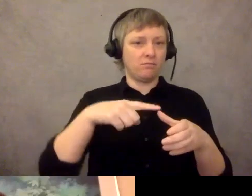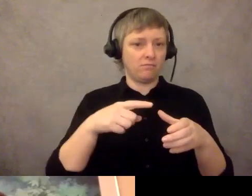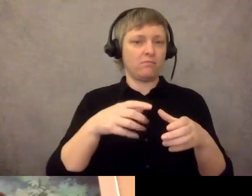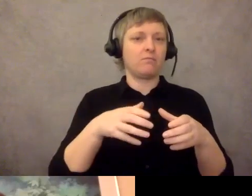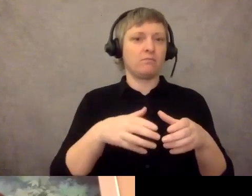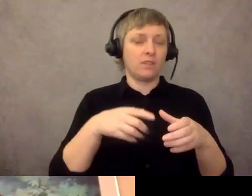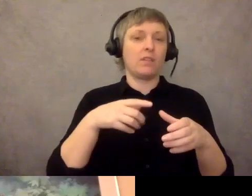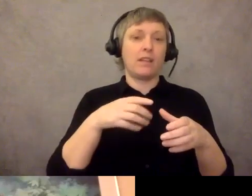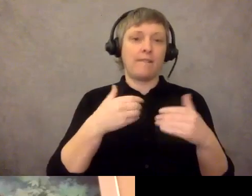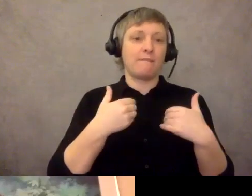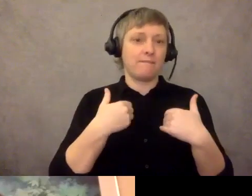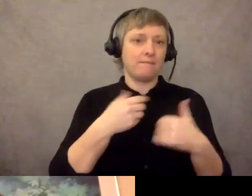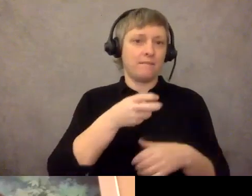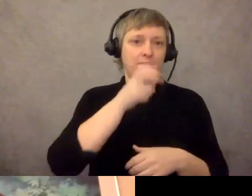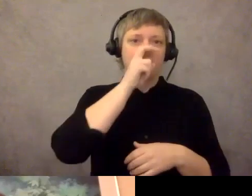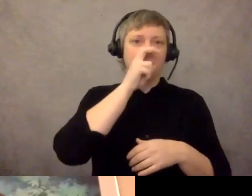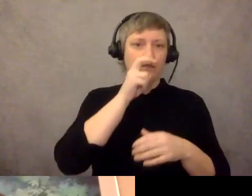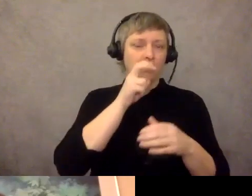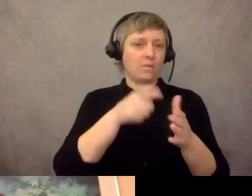requerimientos rigurosos sobre incorporación